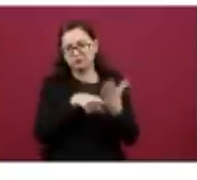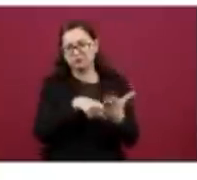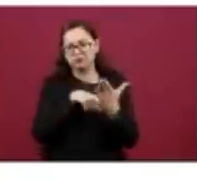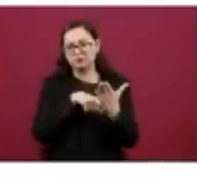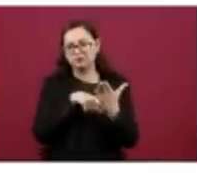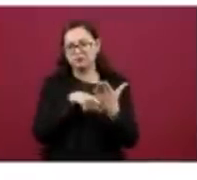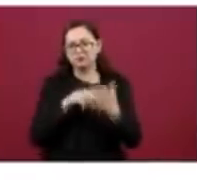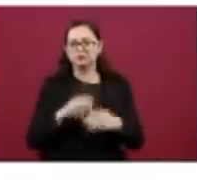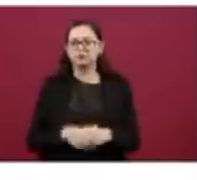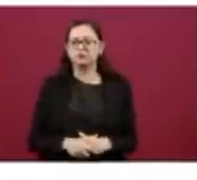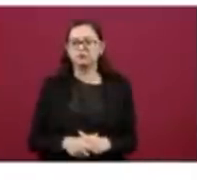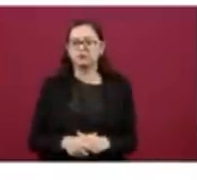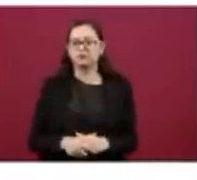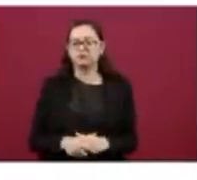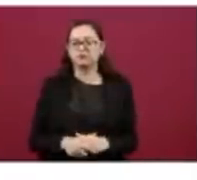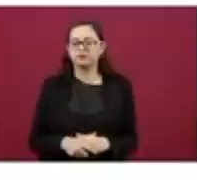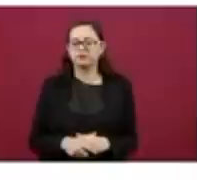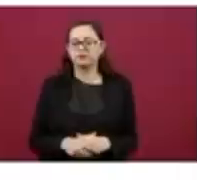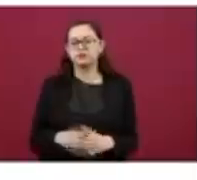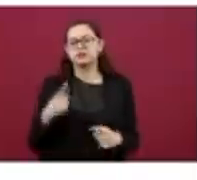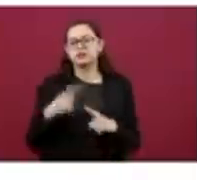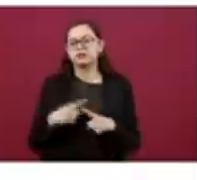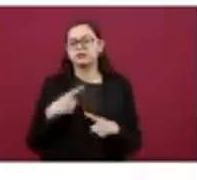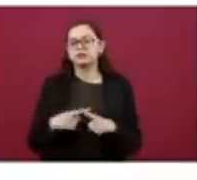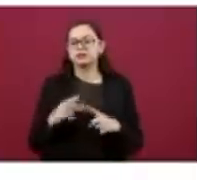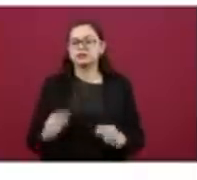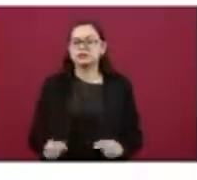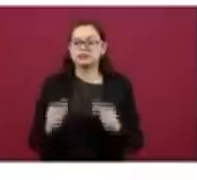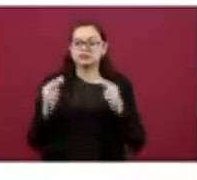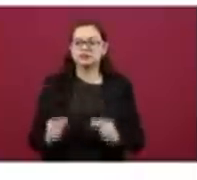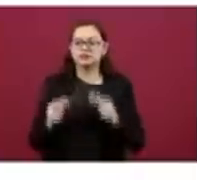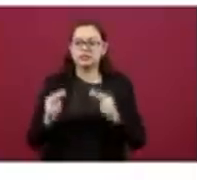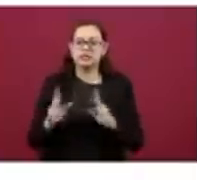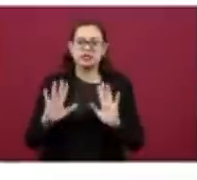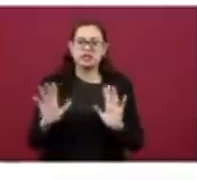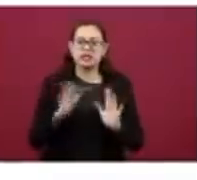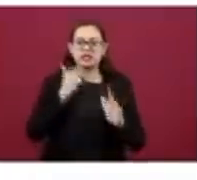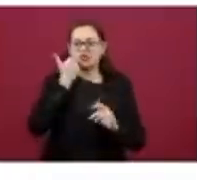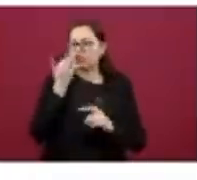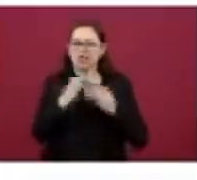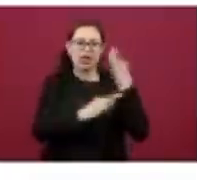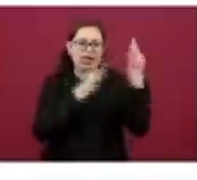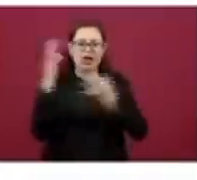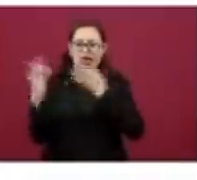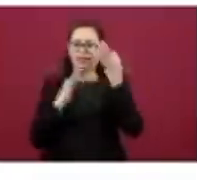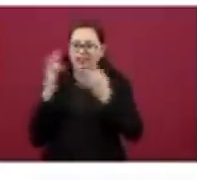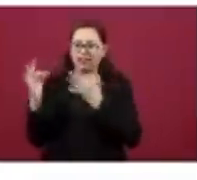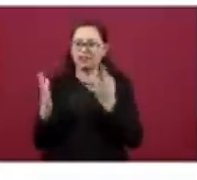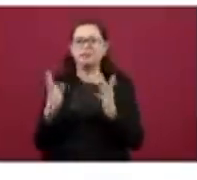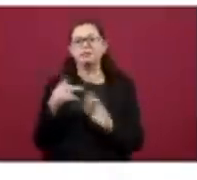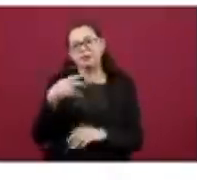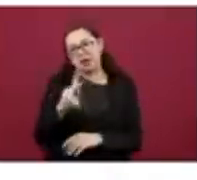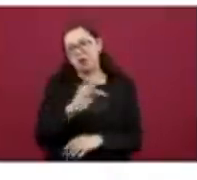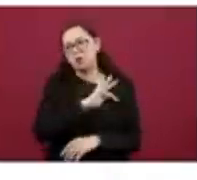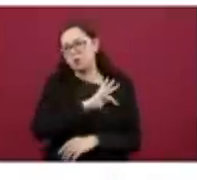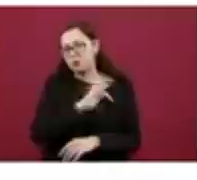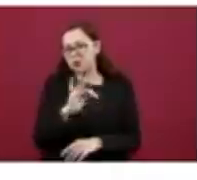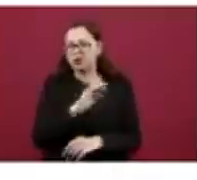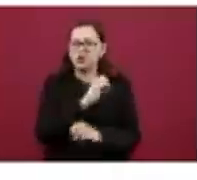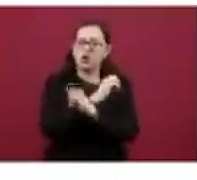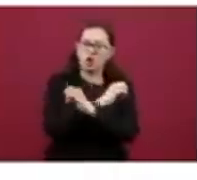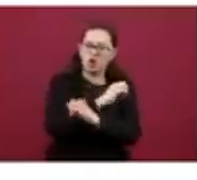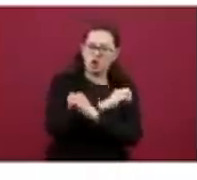voy a decir los comercios, no les quiero hacer publicidad, en Oxxo o en